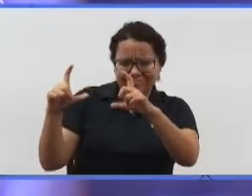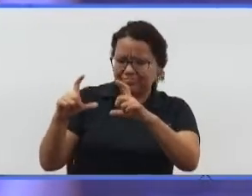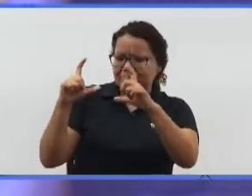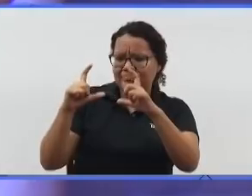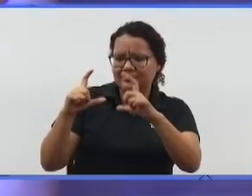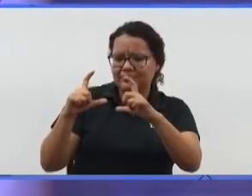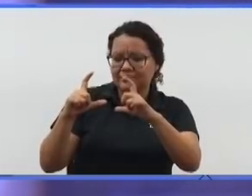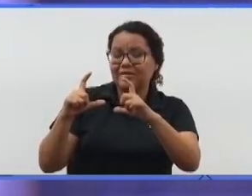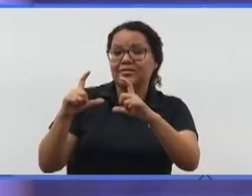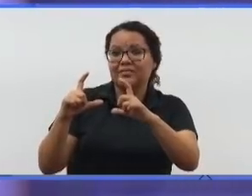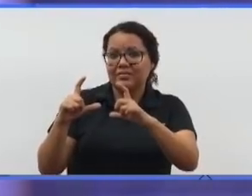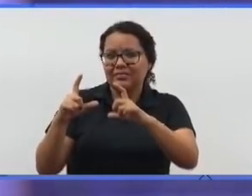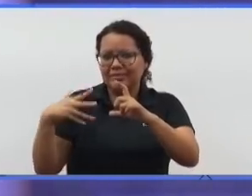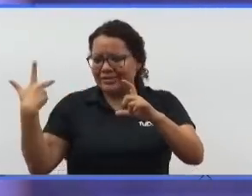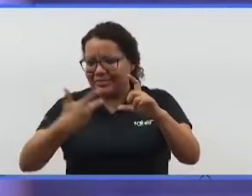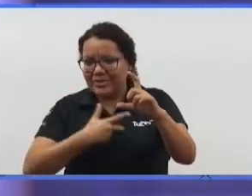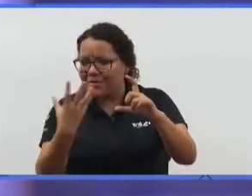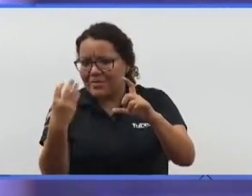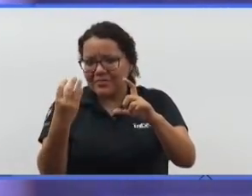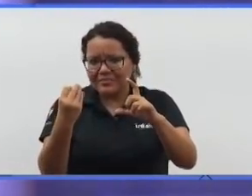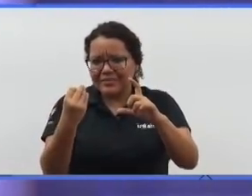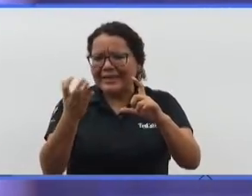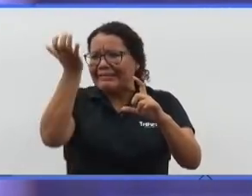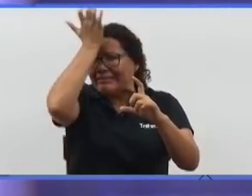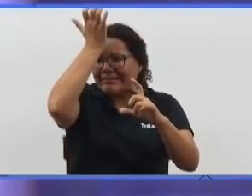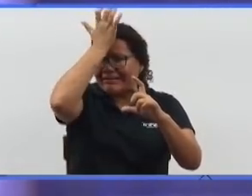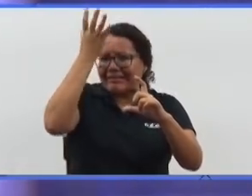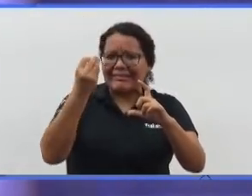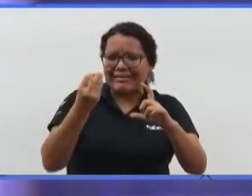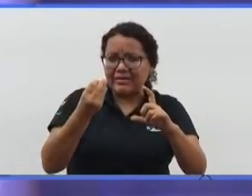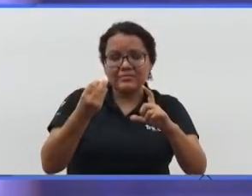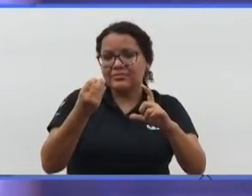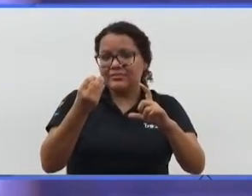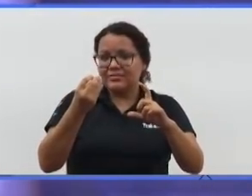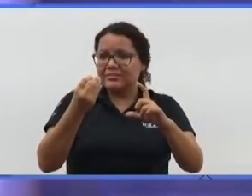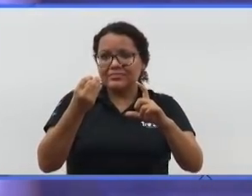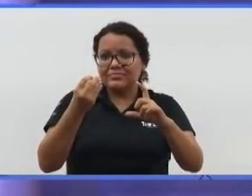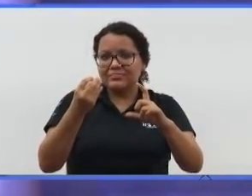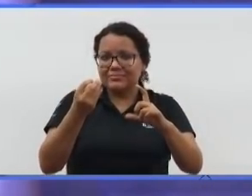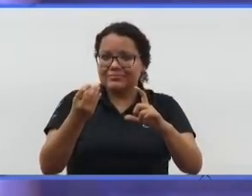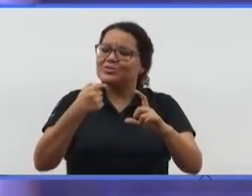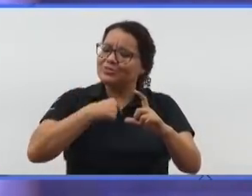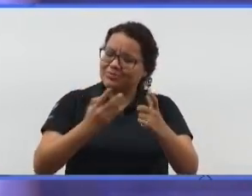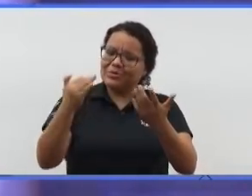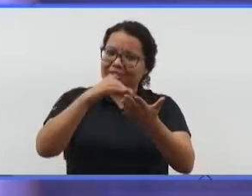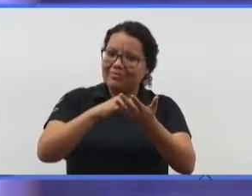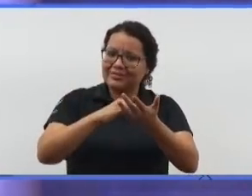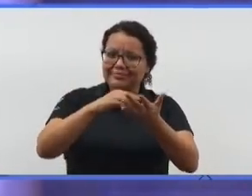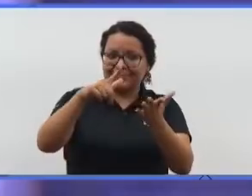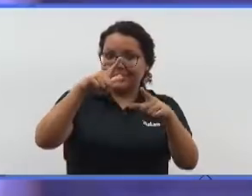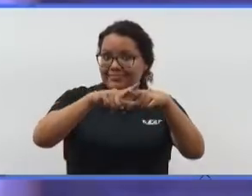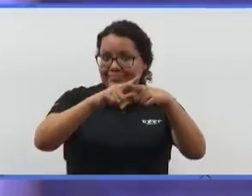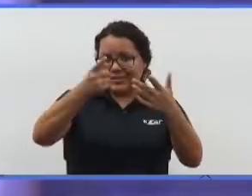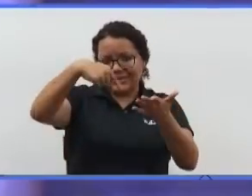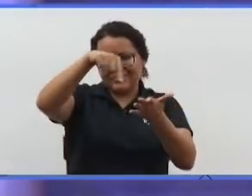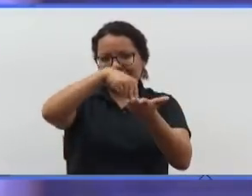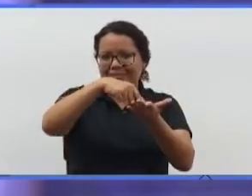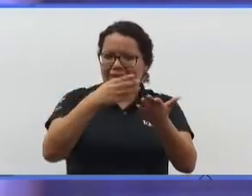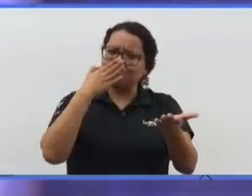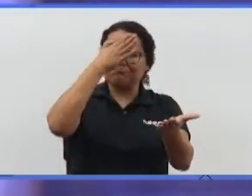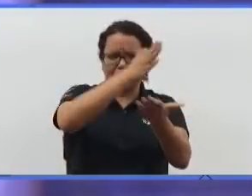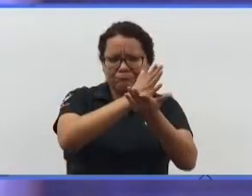no hay que tener miedo de equivocarse hoy he vuelto a mi iglesia original no no estaba aquí estaba donde